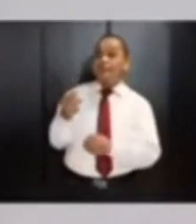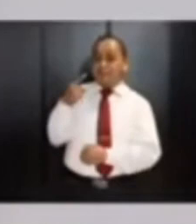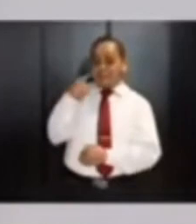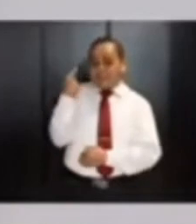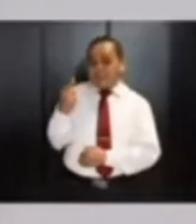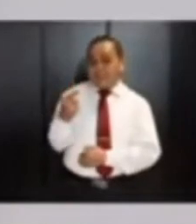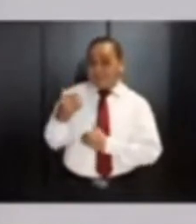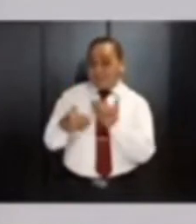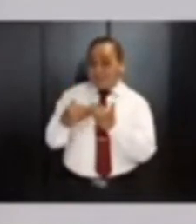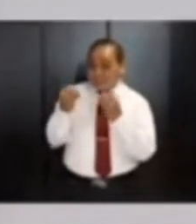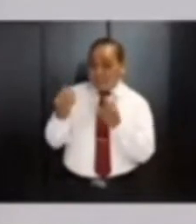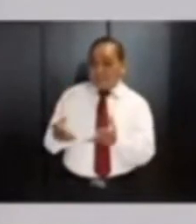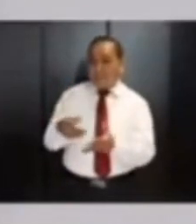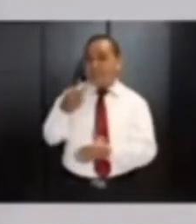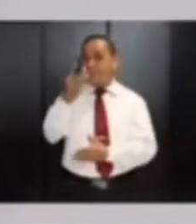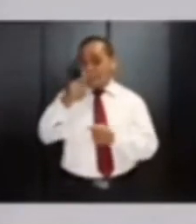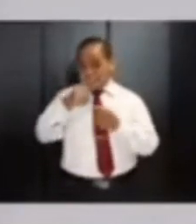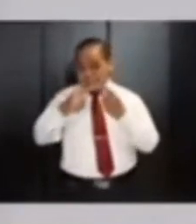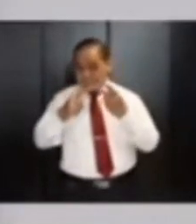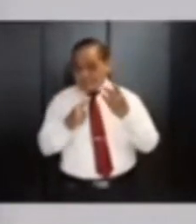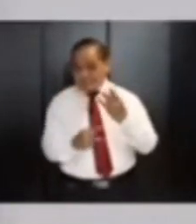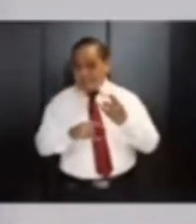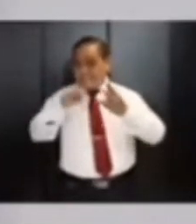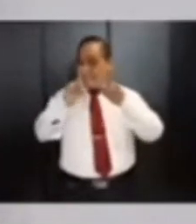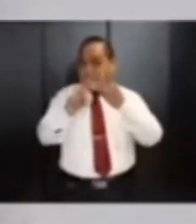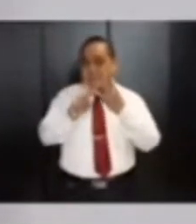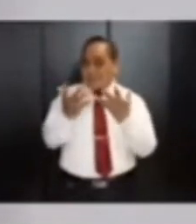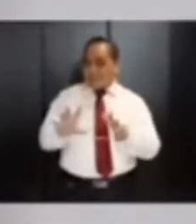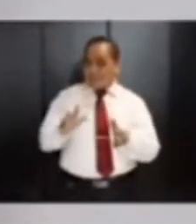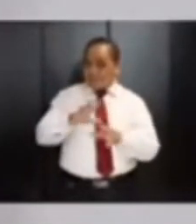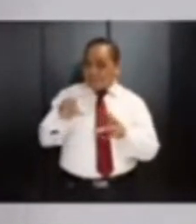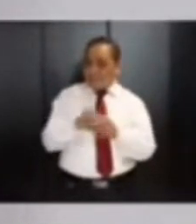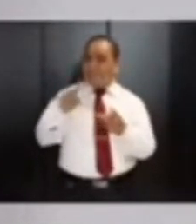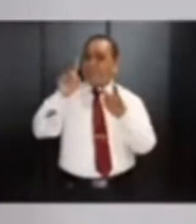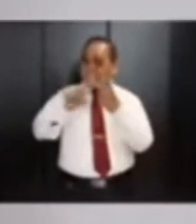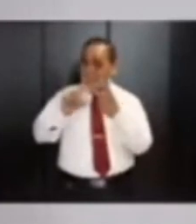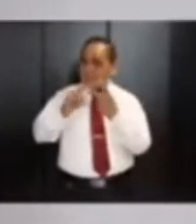todo lo que pasa es que son tres etapas la trazada ya no voy a dejar pasar